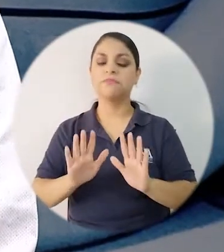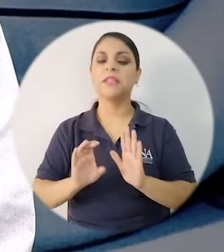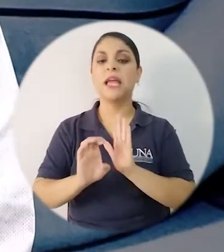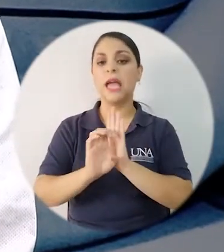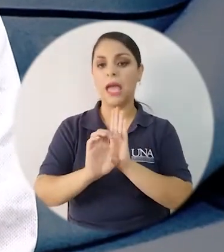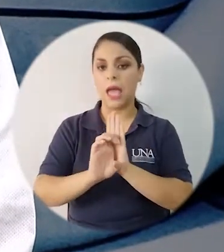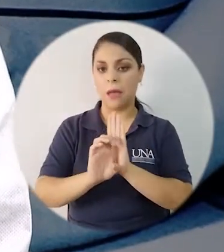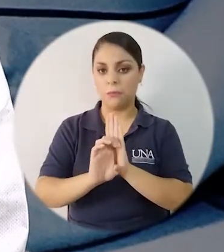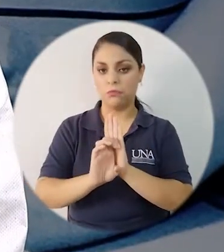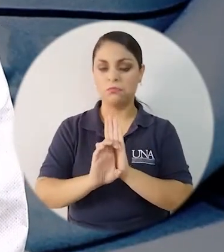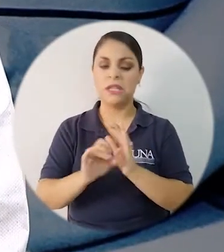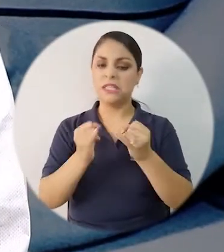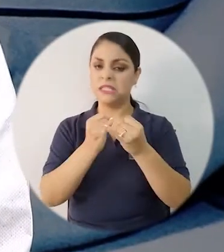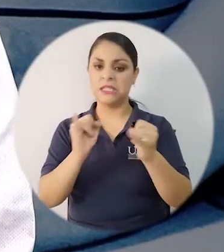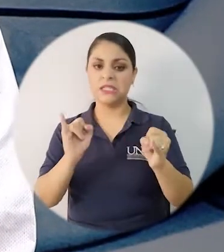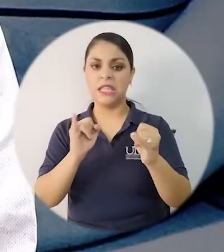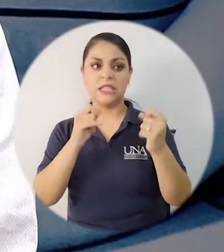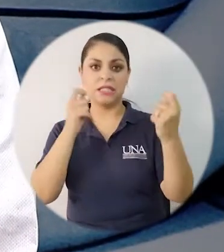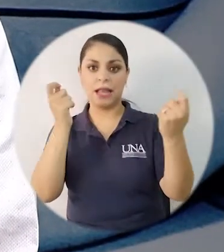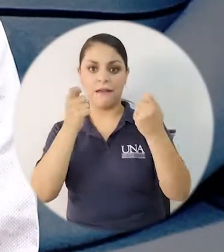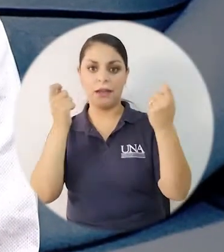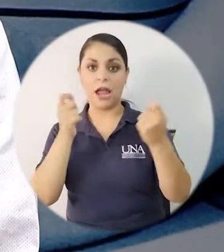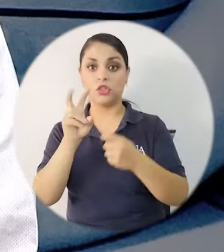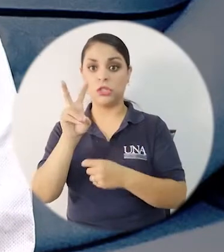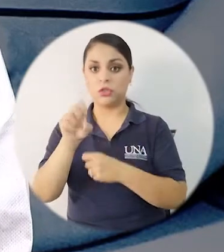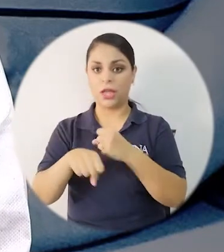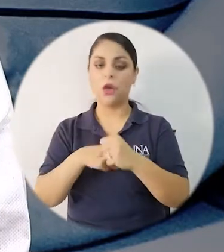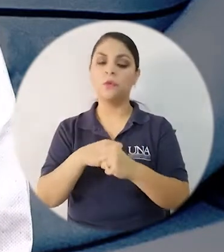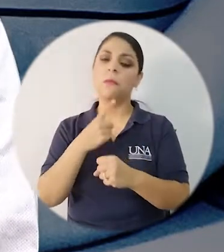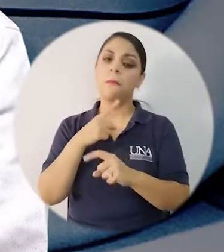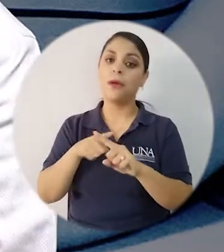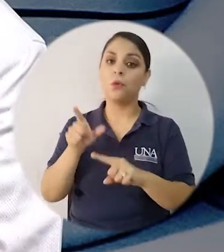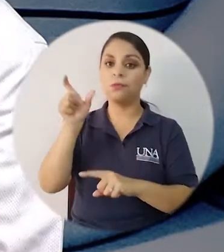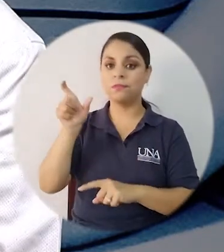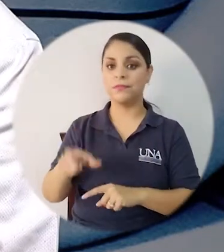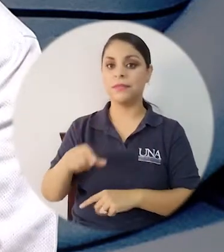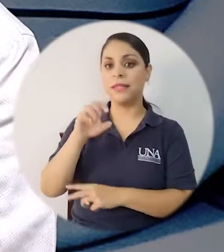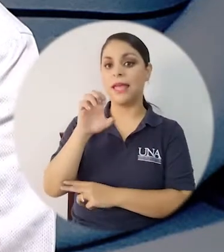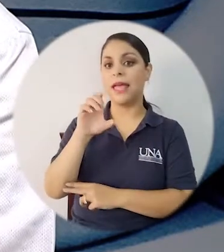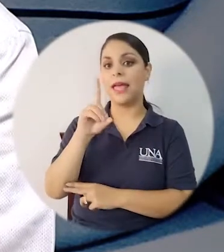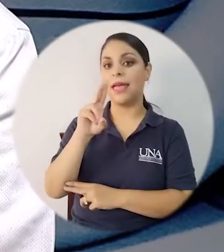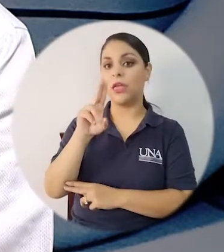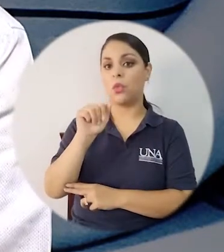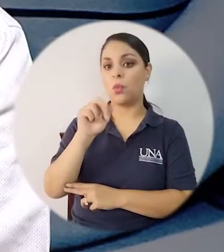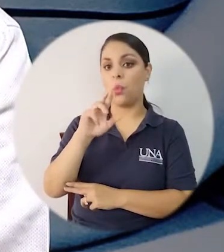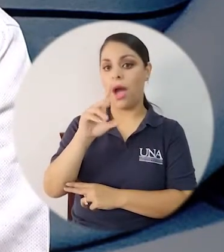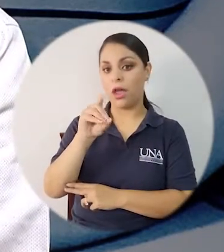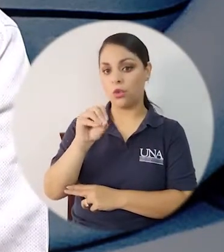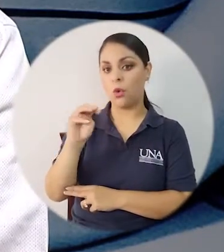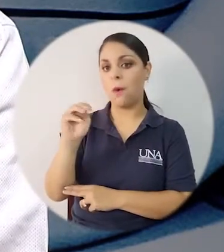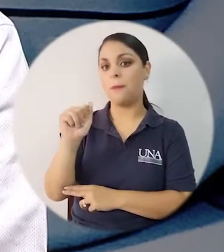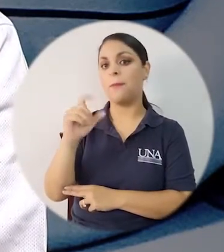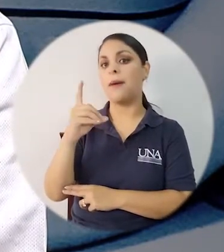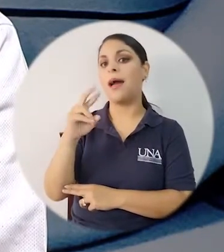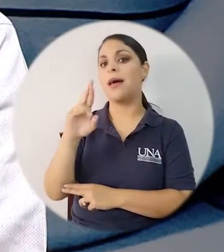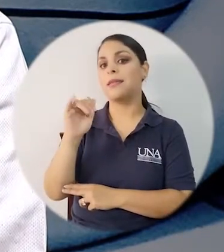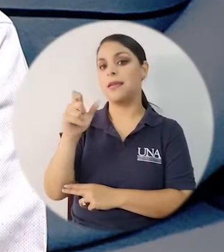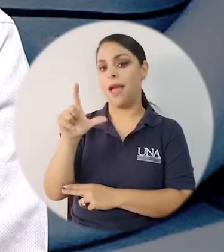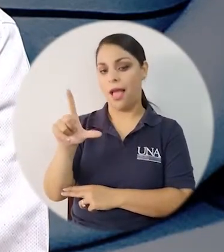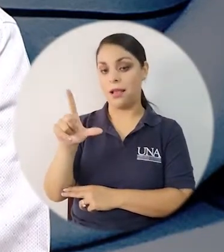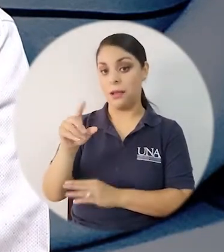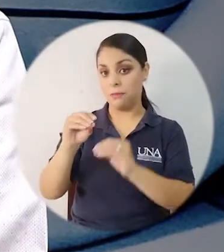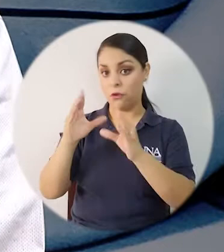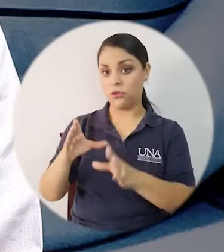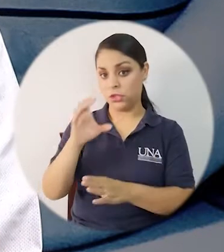ejemplo, sin vincularlo necesariamente a las celebraciones del Bicentenario, Eduardo Madrigal ha trabajado, profesor de la Universidad de Costa Rica, ha